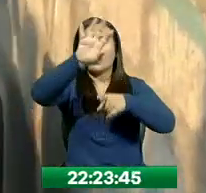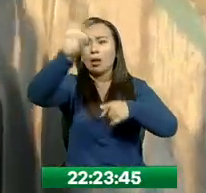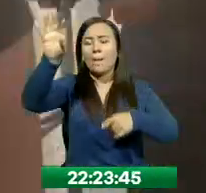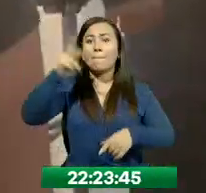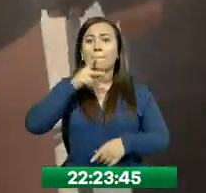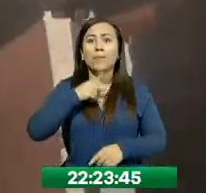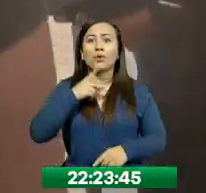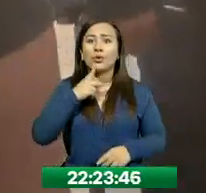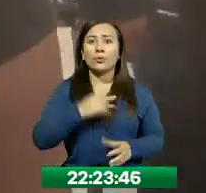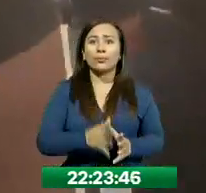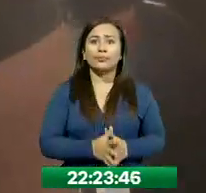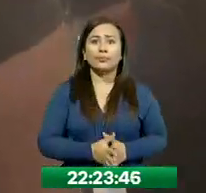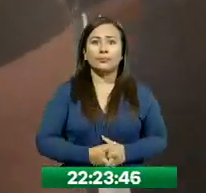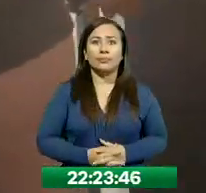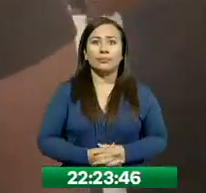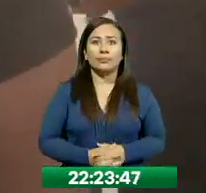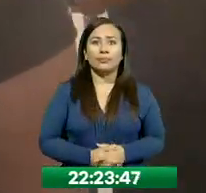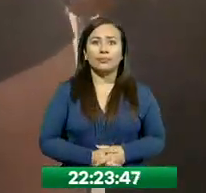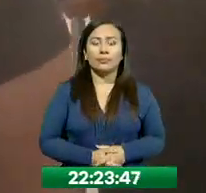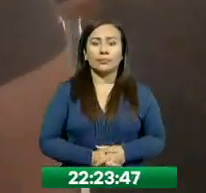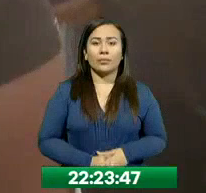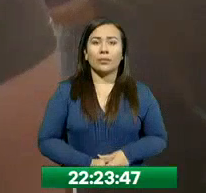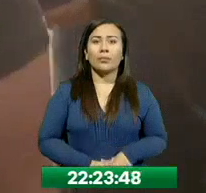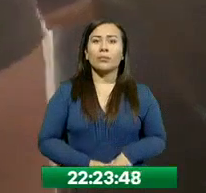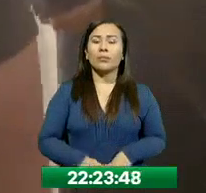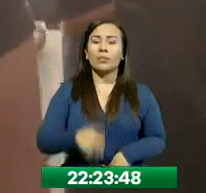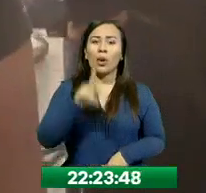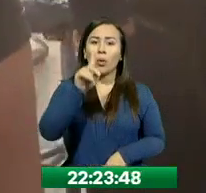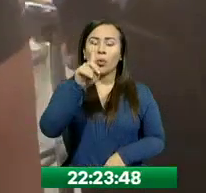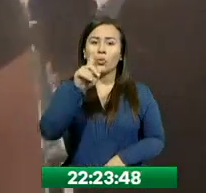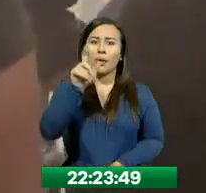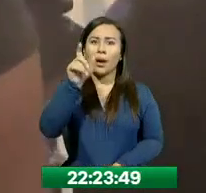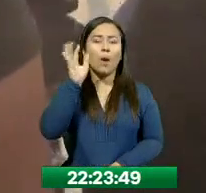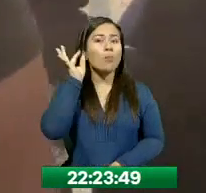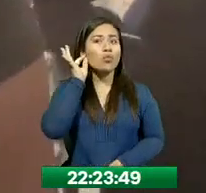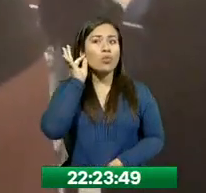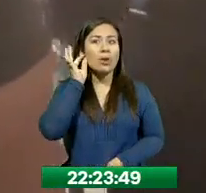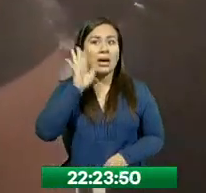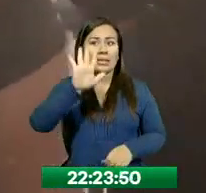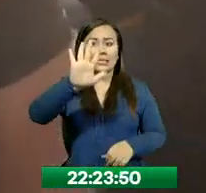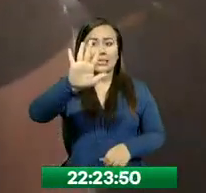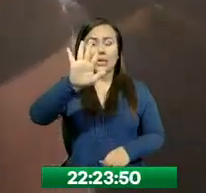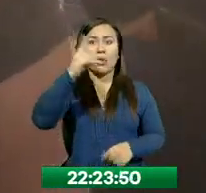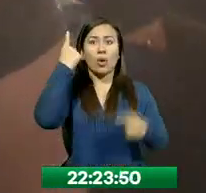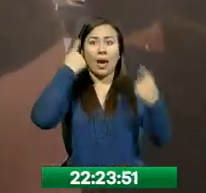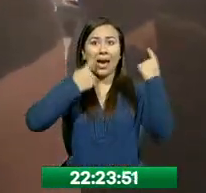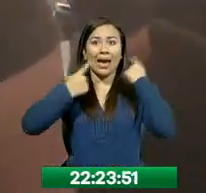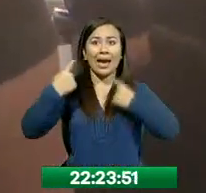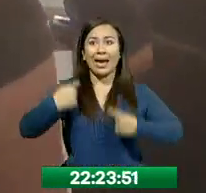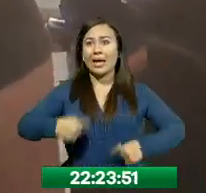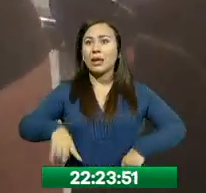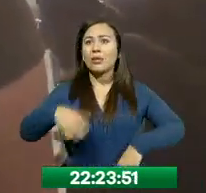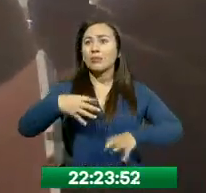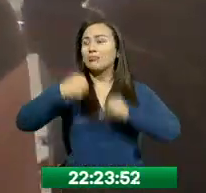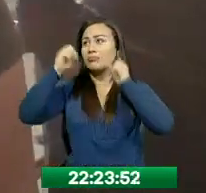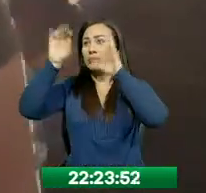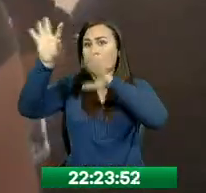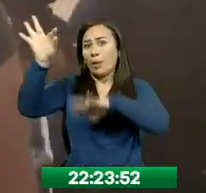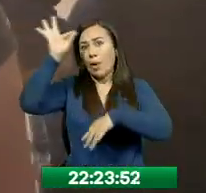Viejo. ¿Y a cuántas motos llegaron? Una. ¿Una sola moto? Sí, una sola moto. 5 heridos. 5 personas fueron trasladadas ya. Sí, un menor de